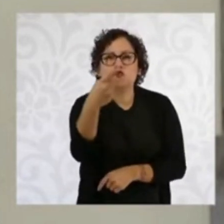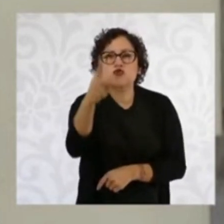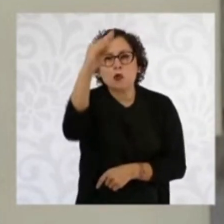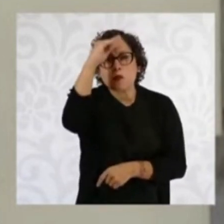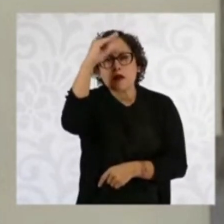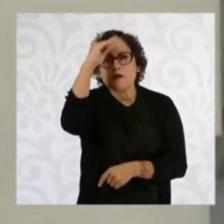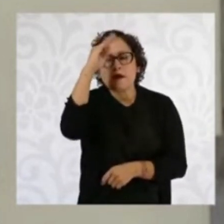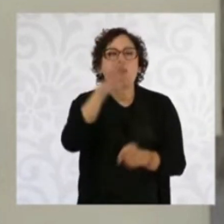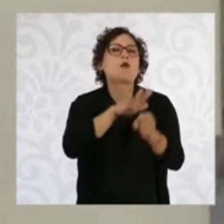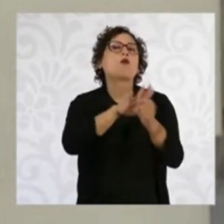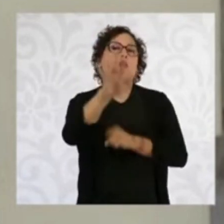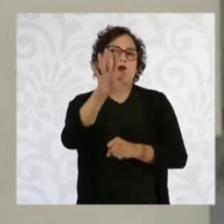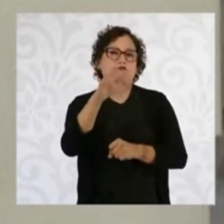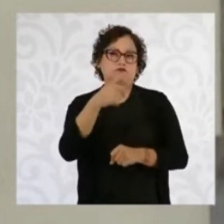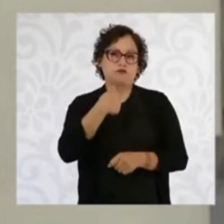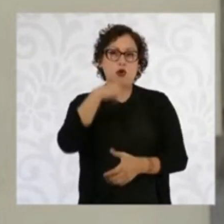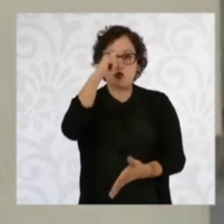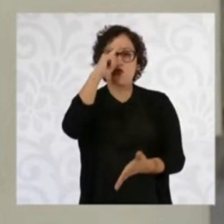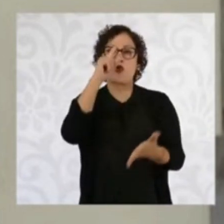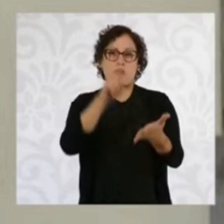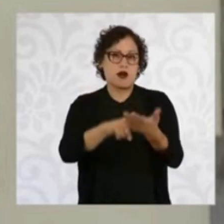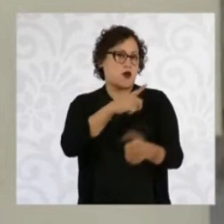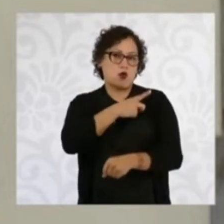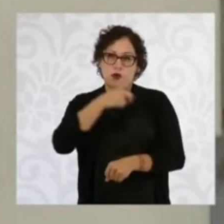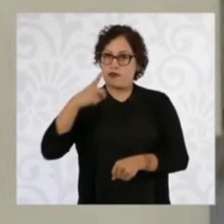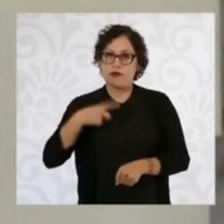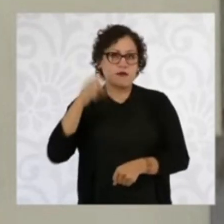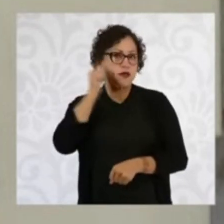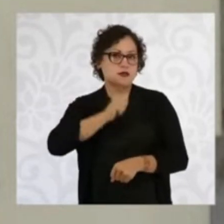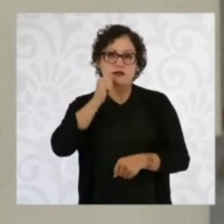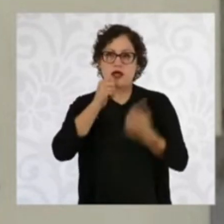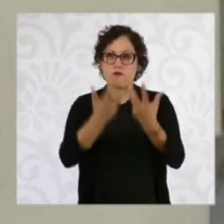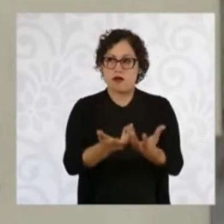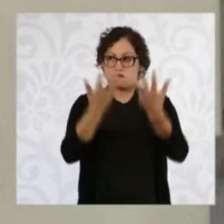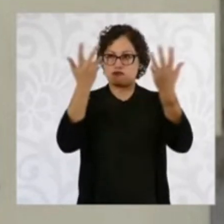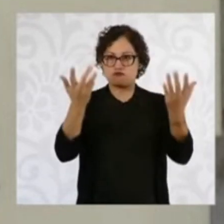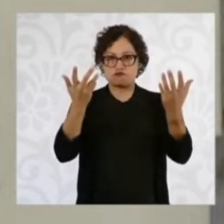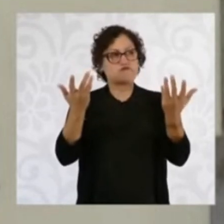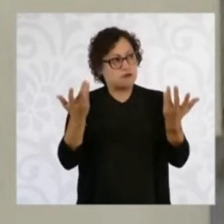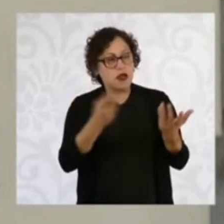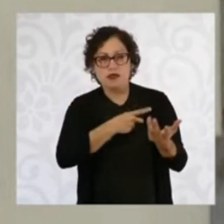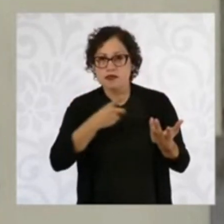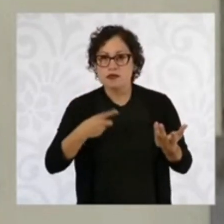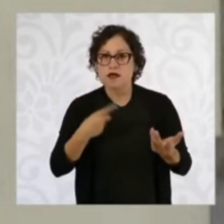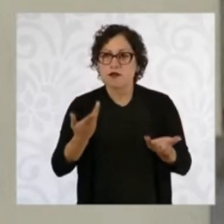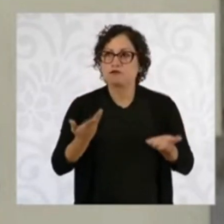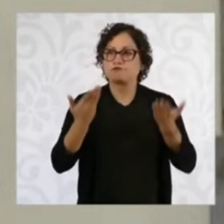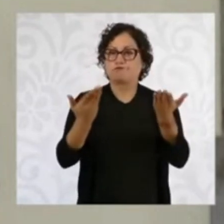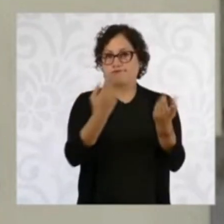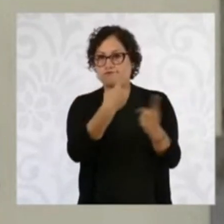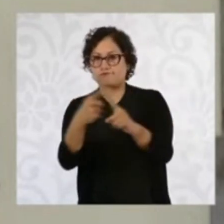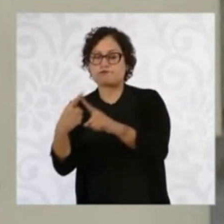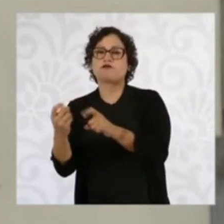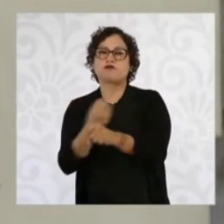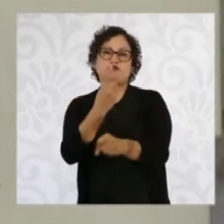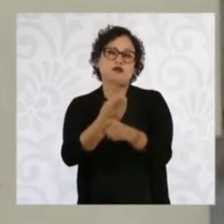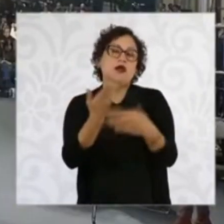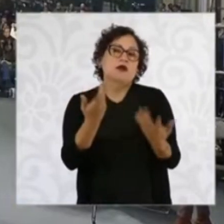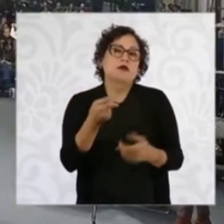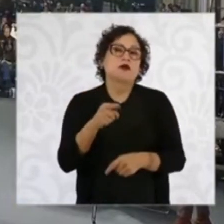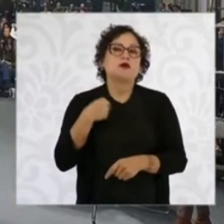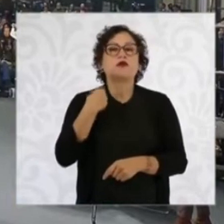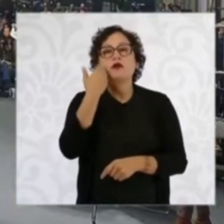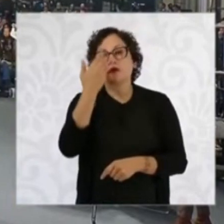la oposición debe existir en todo proyecto, en todo gobierno, pero ¿qué tipo de oposición? Es la pregunta y con esa termino mi intervención. Gracias,